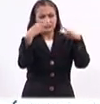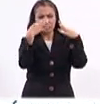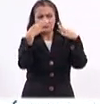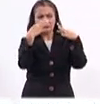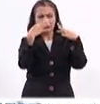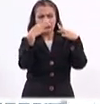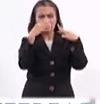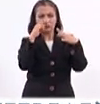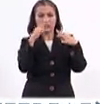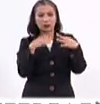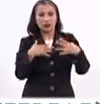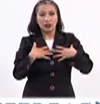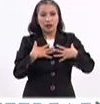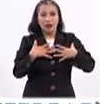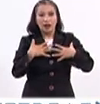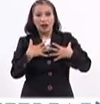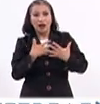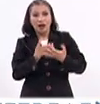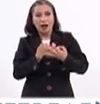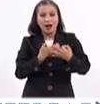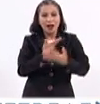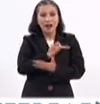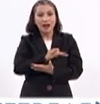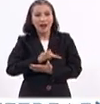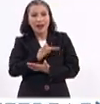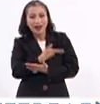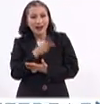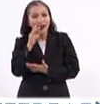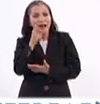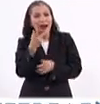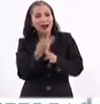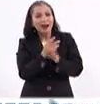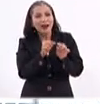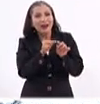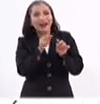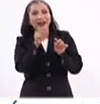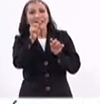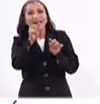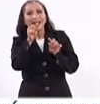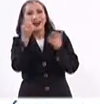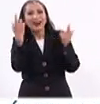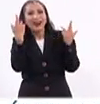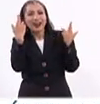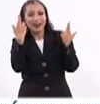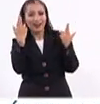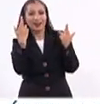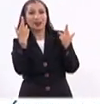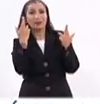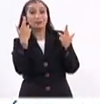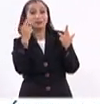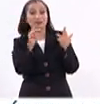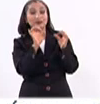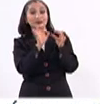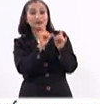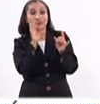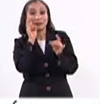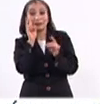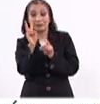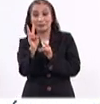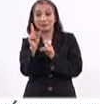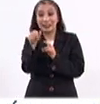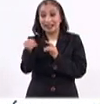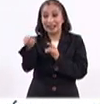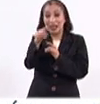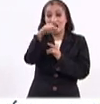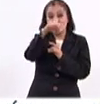viendo comienza a vibrar, se cautiva por ver cómo resuenan. Y entonces se dan cuenta de